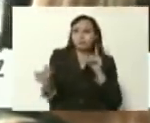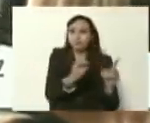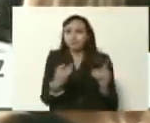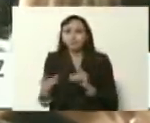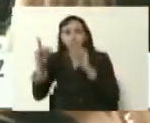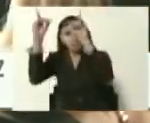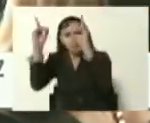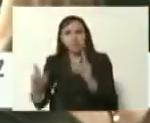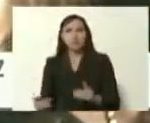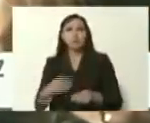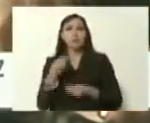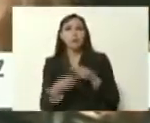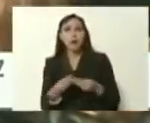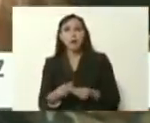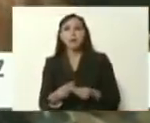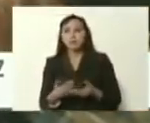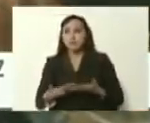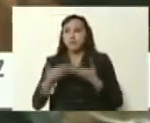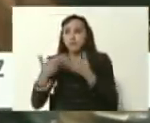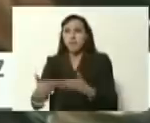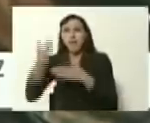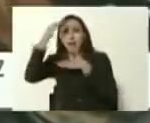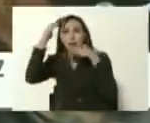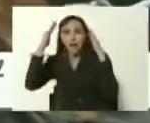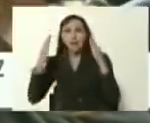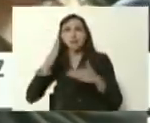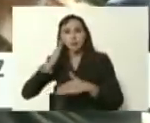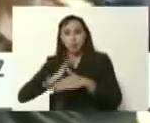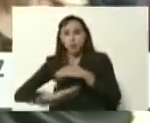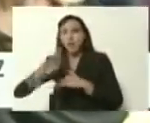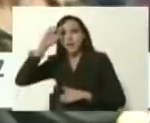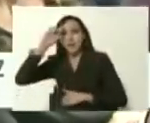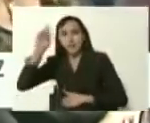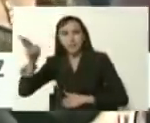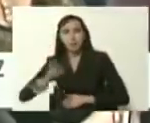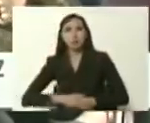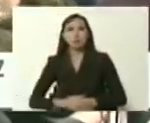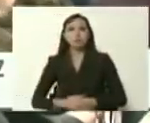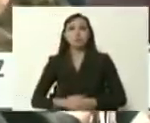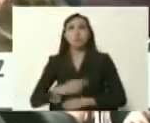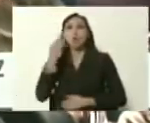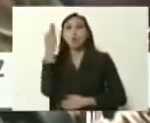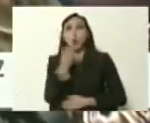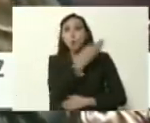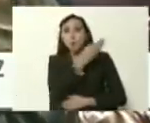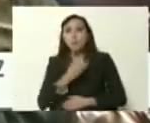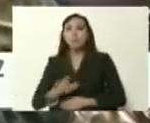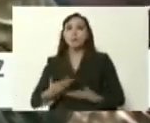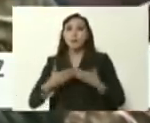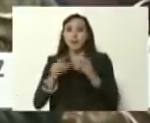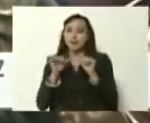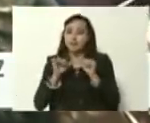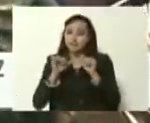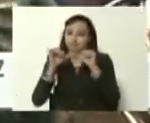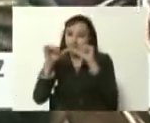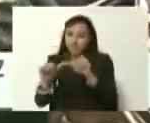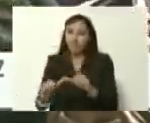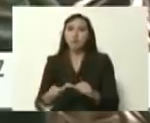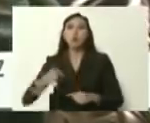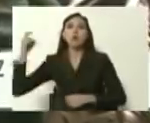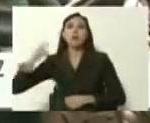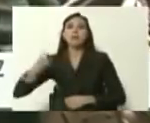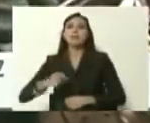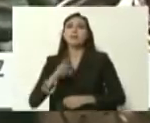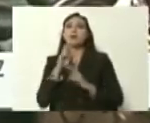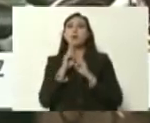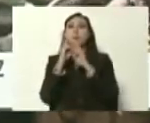que vamos a recibir con mucha humildad, con mucho respeto y comprometidos a darle todo el seguimiento necesario para darle